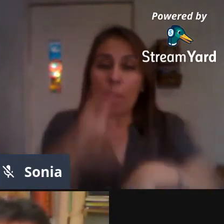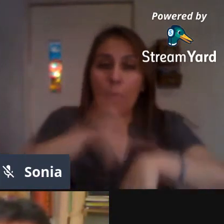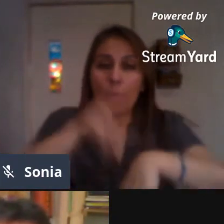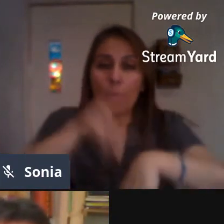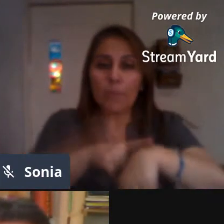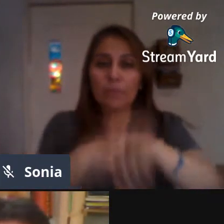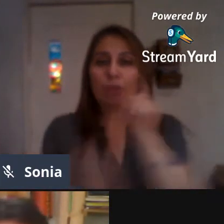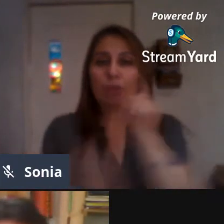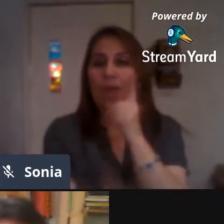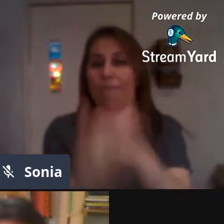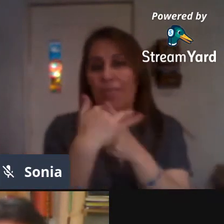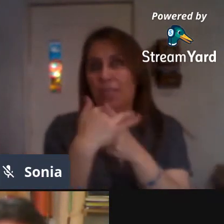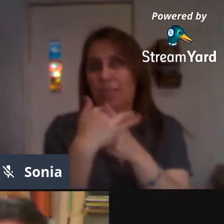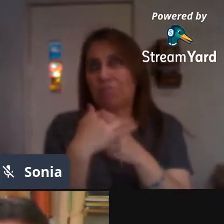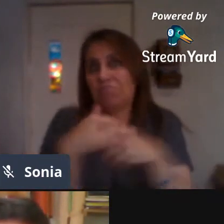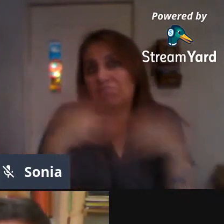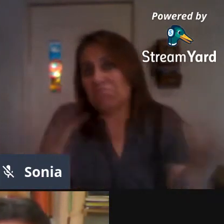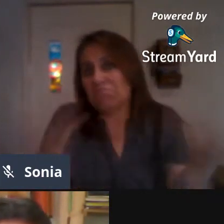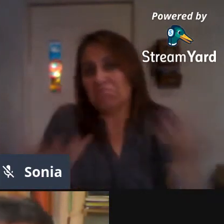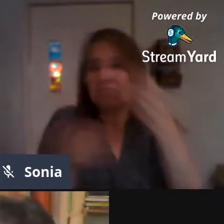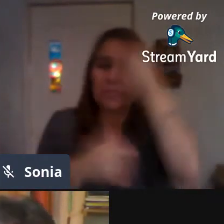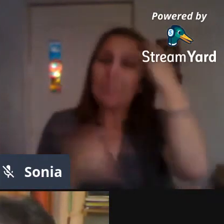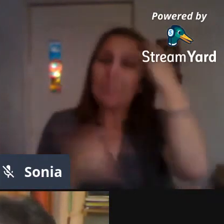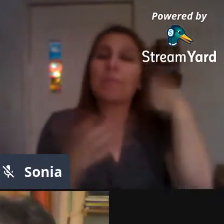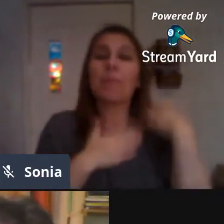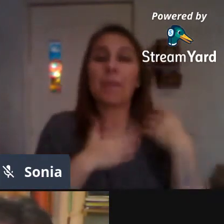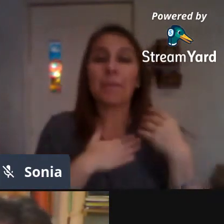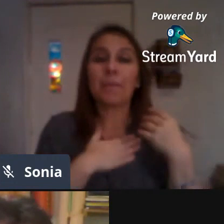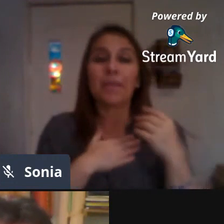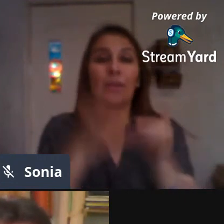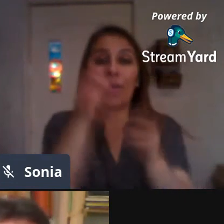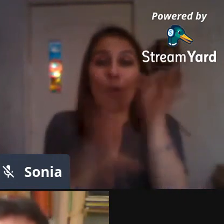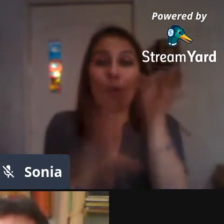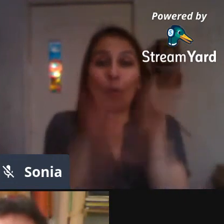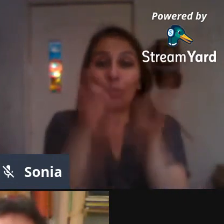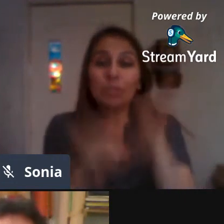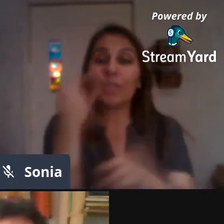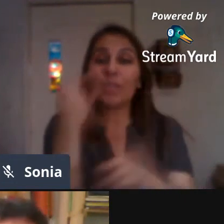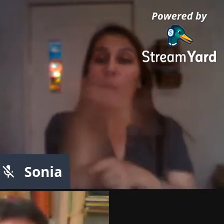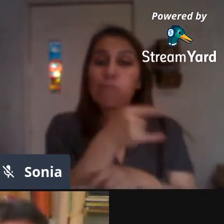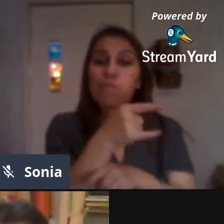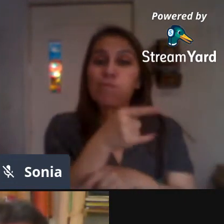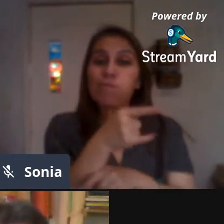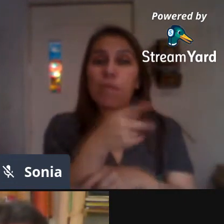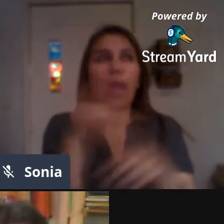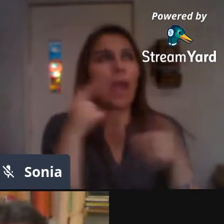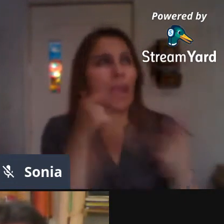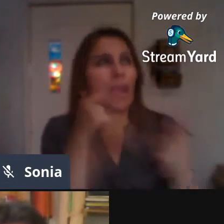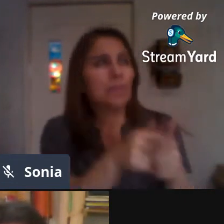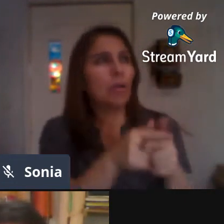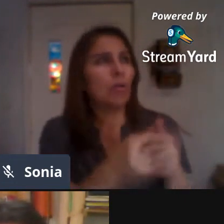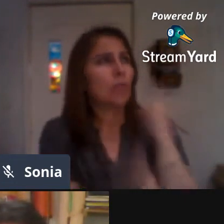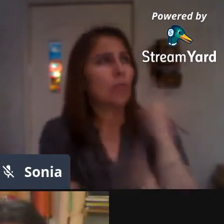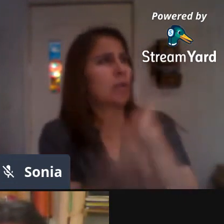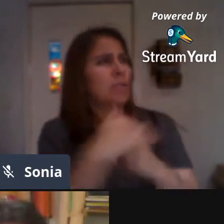y para mí el palacio de justicia significaba como una composición de razones